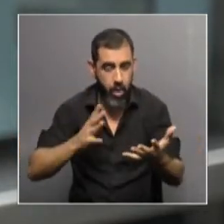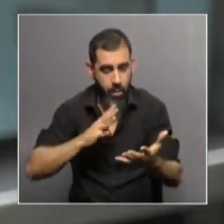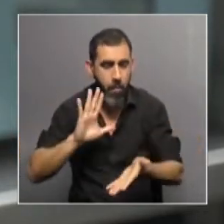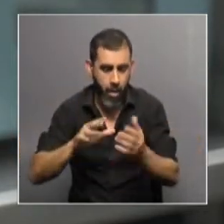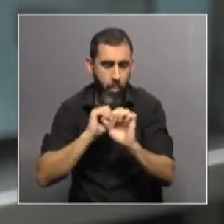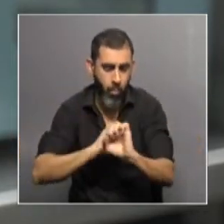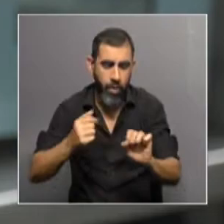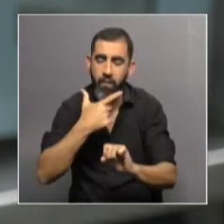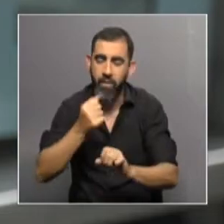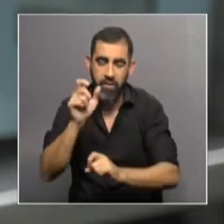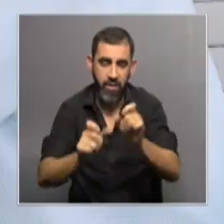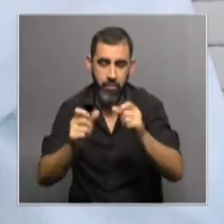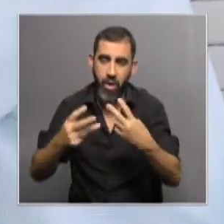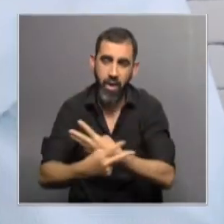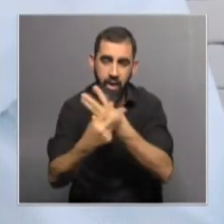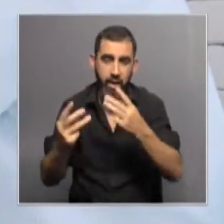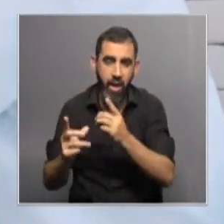más al alcance de la población general.